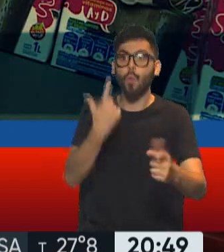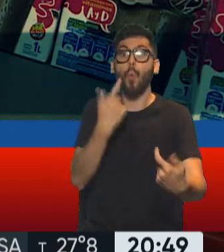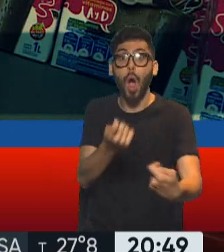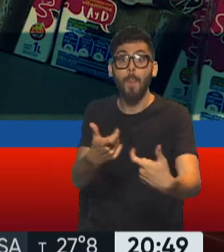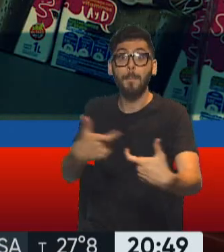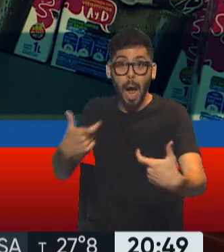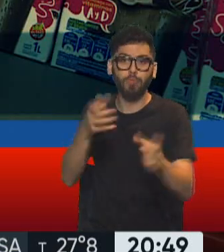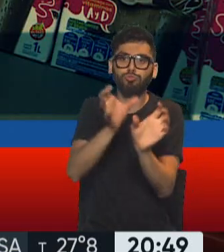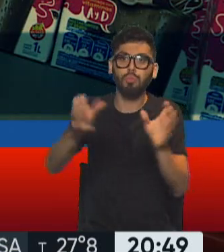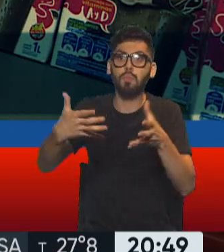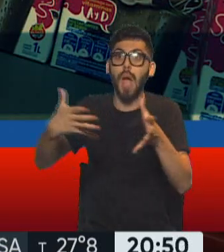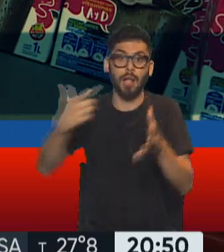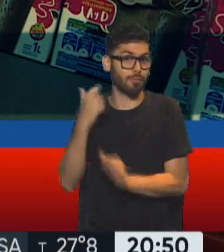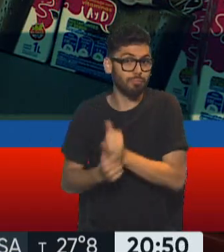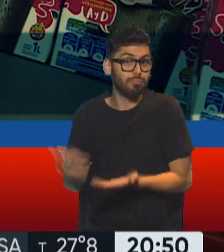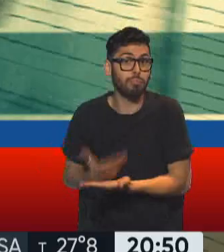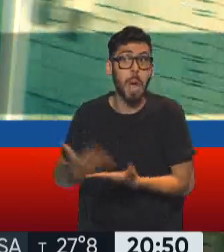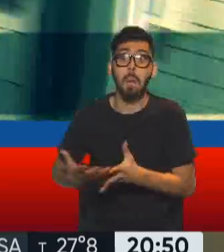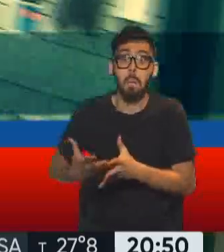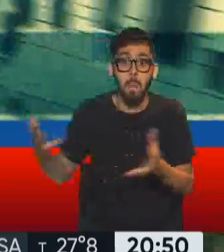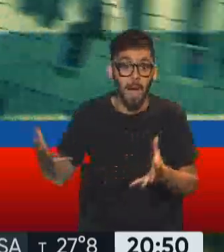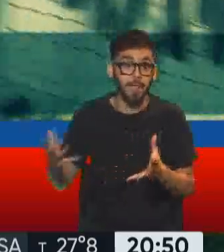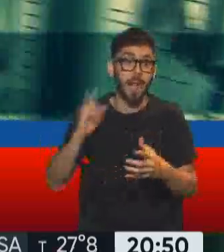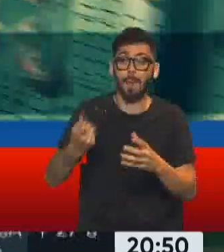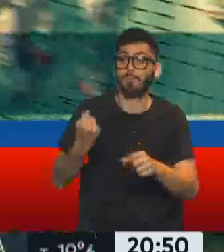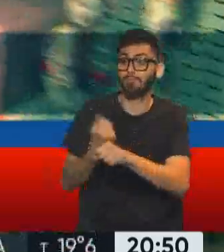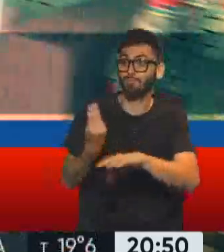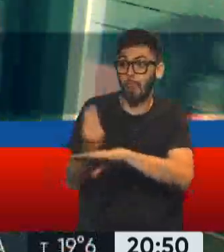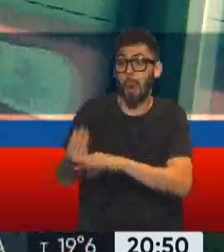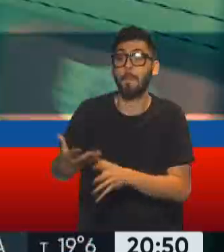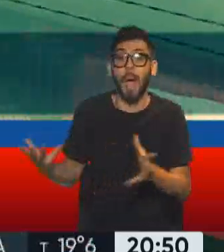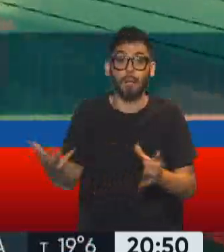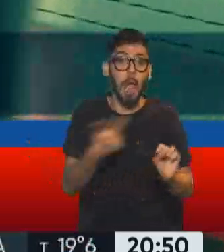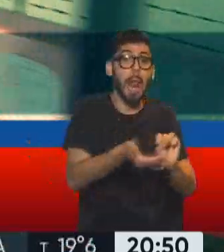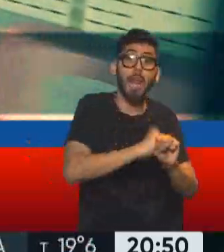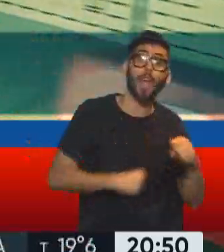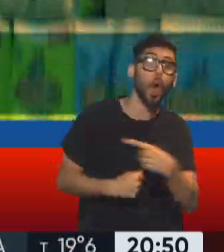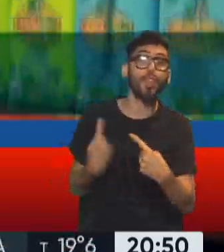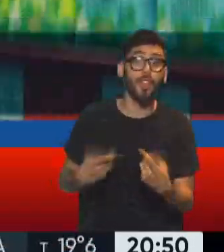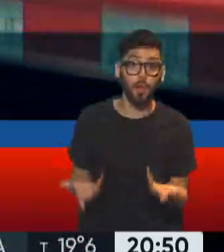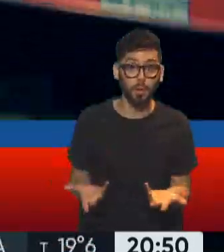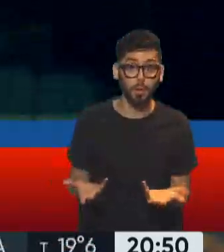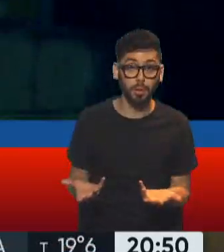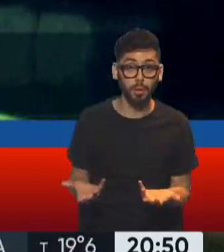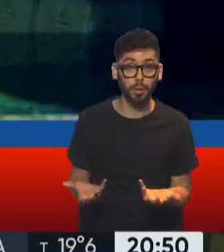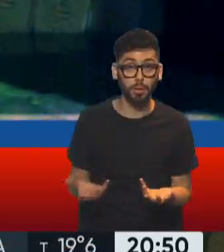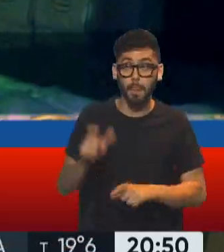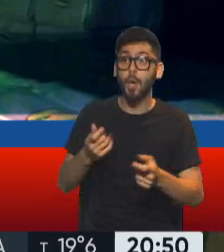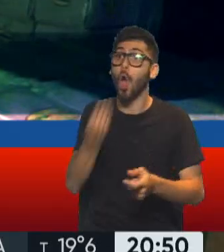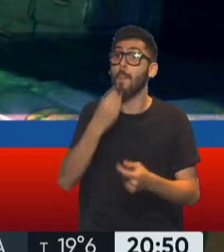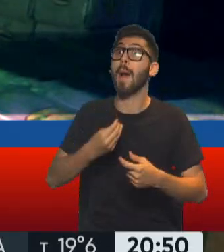cantidades, una expansión de la producción y una expansión del empleo. ¿Contra qué está la reta? ¿Contra qué? Contra que la gente coma